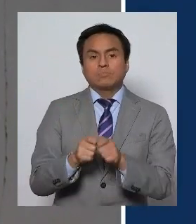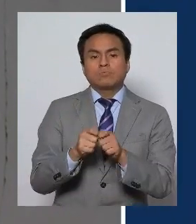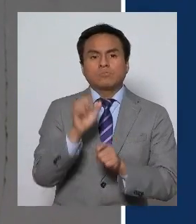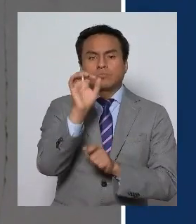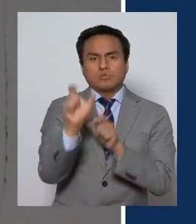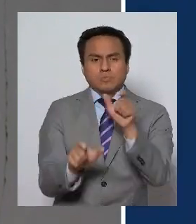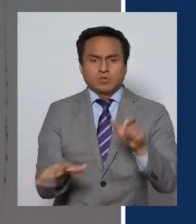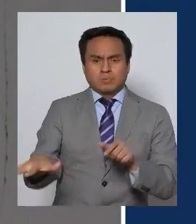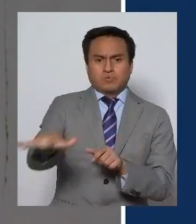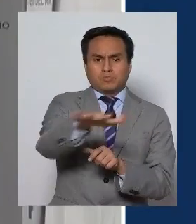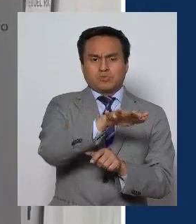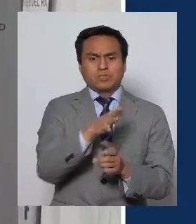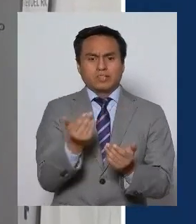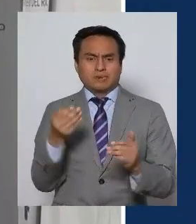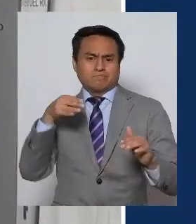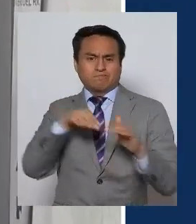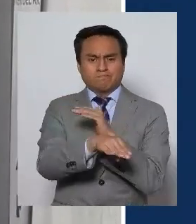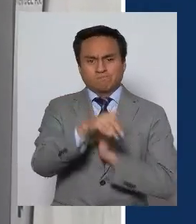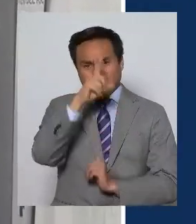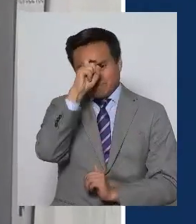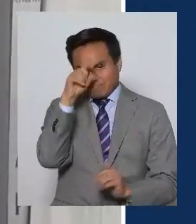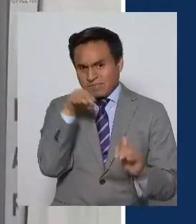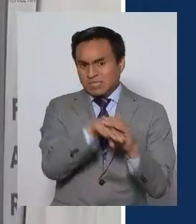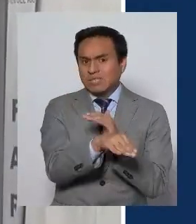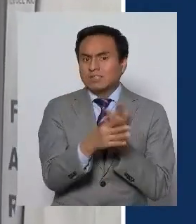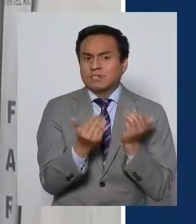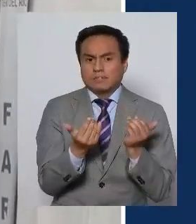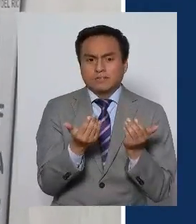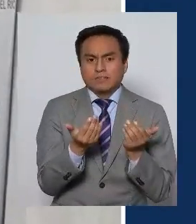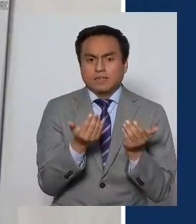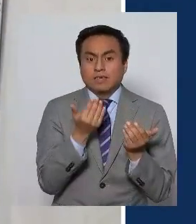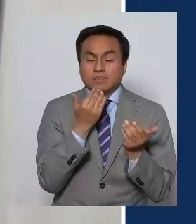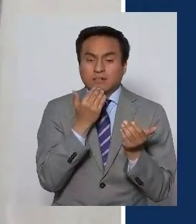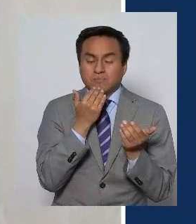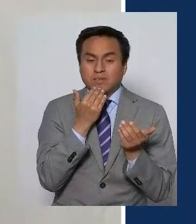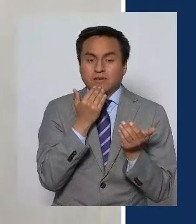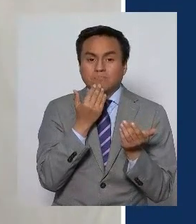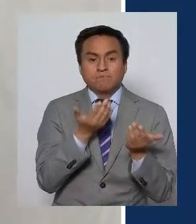de pacientes requiere hospitalización y requiere también